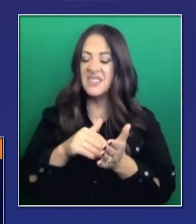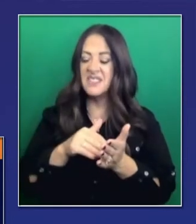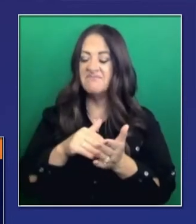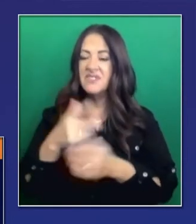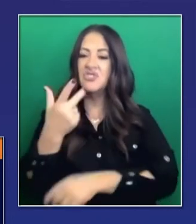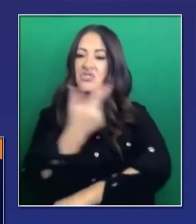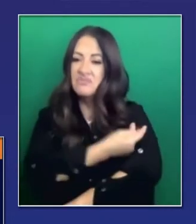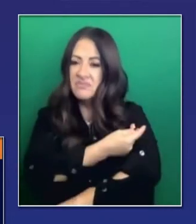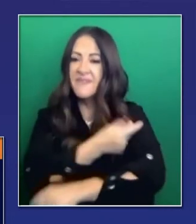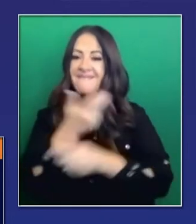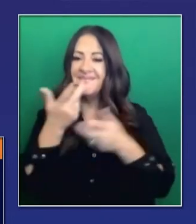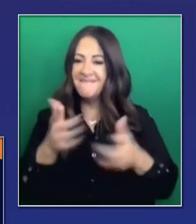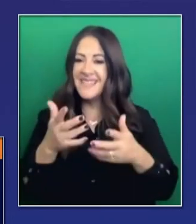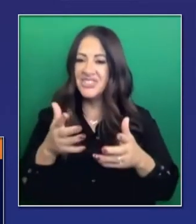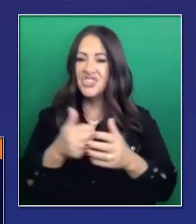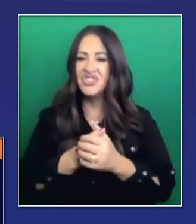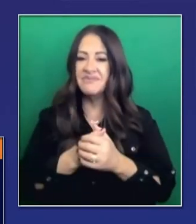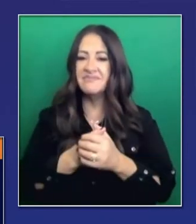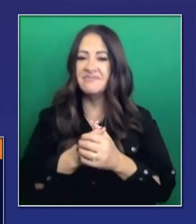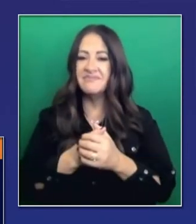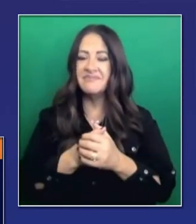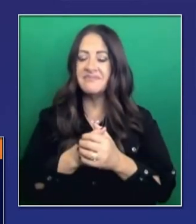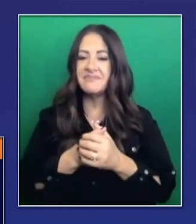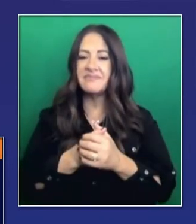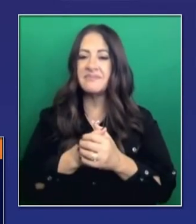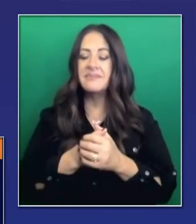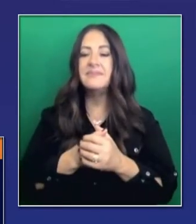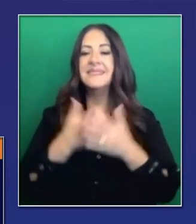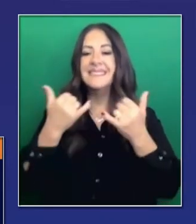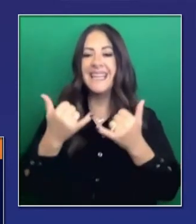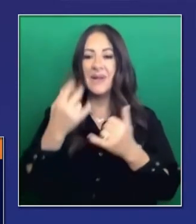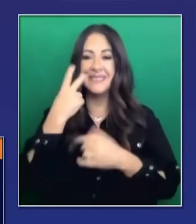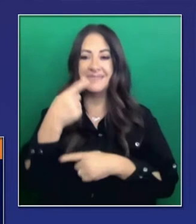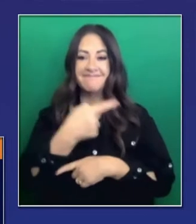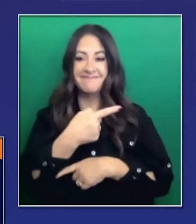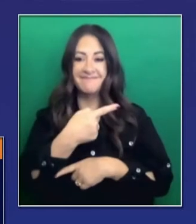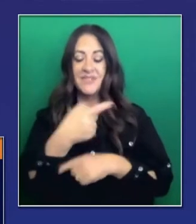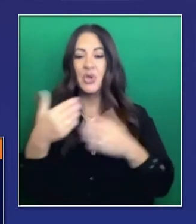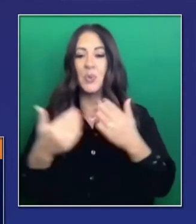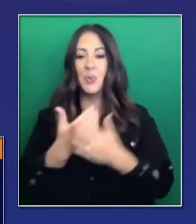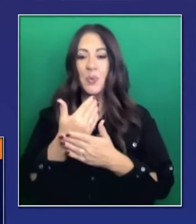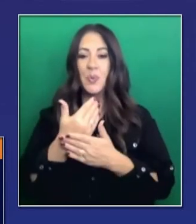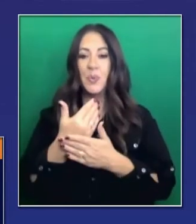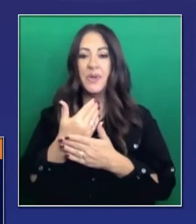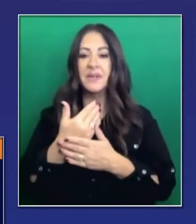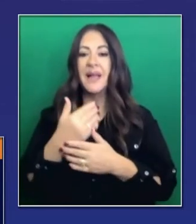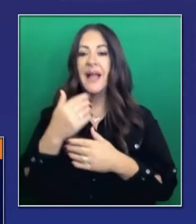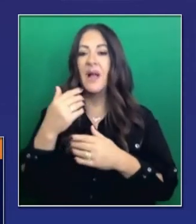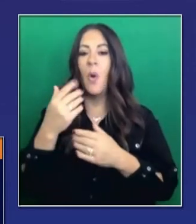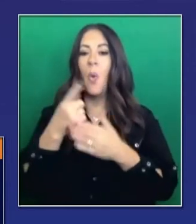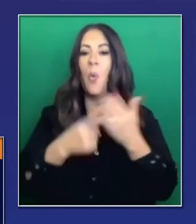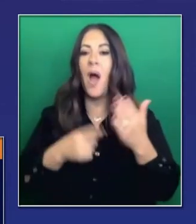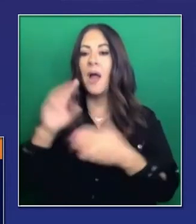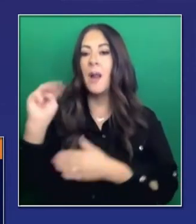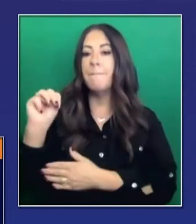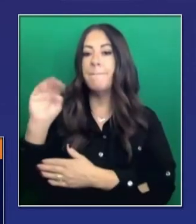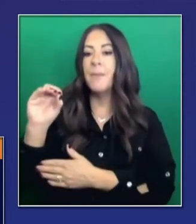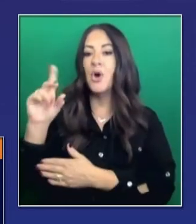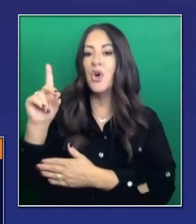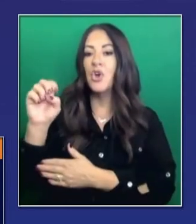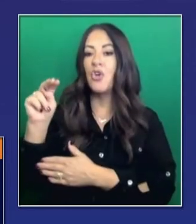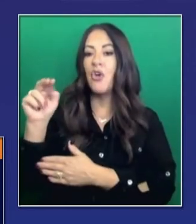esto. Más de 300.000 dosis ya administradas. Moderna ha